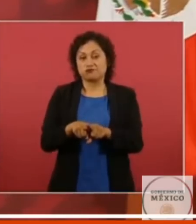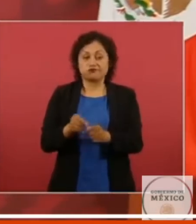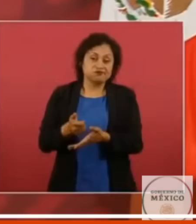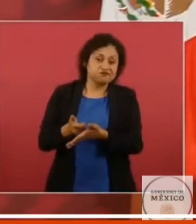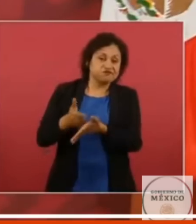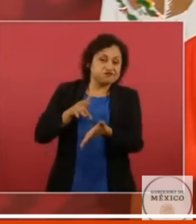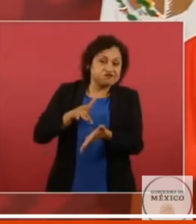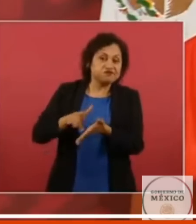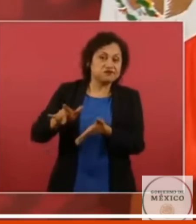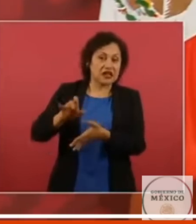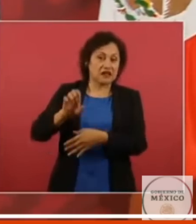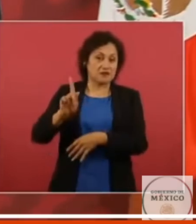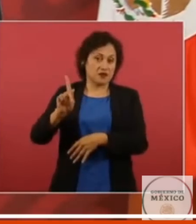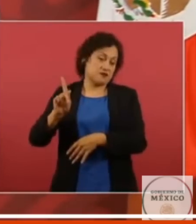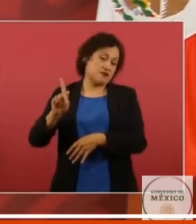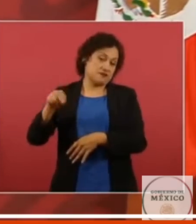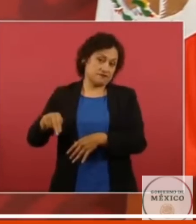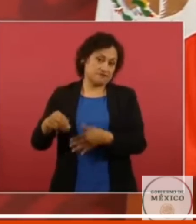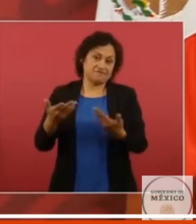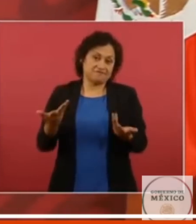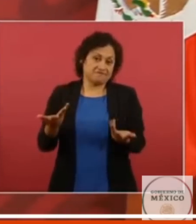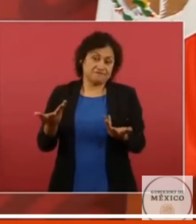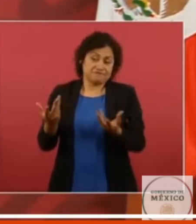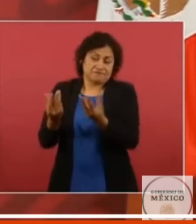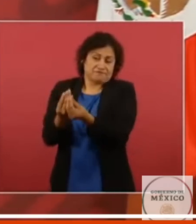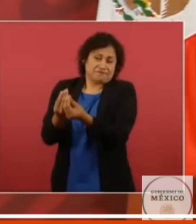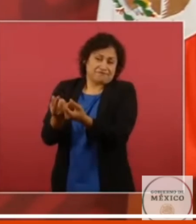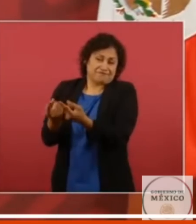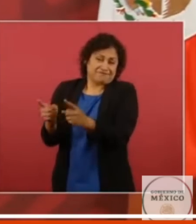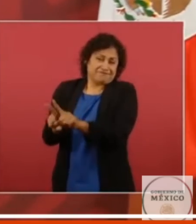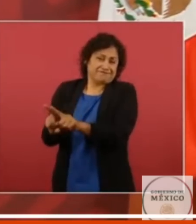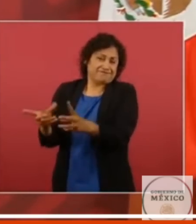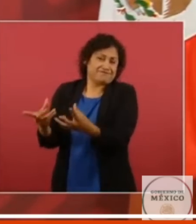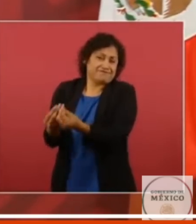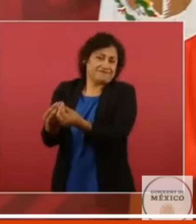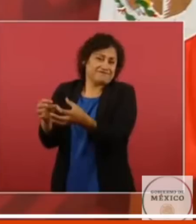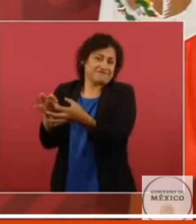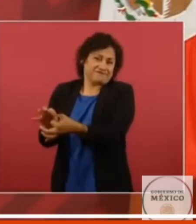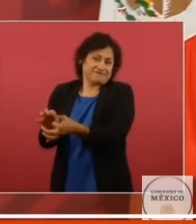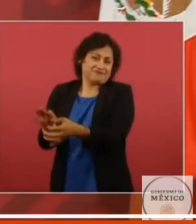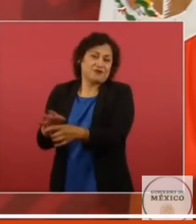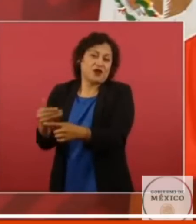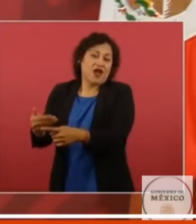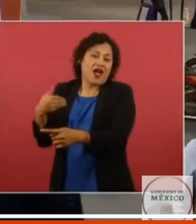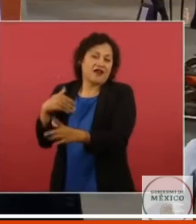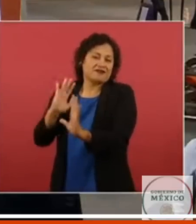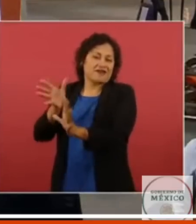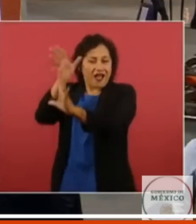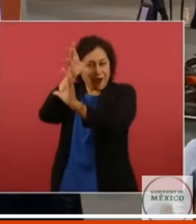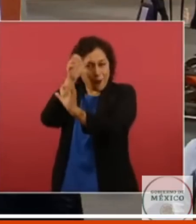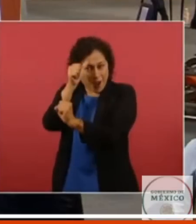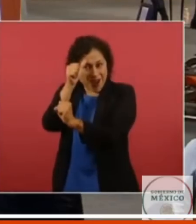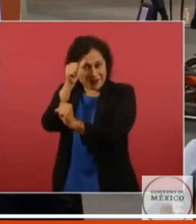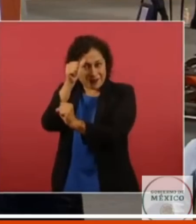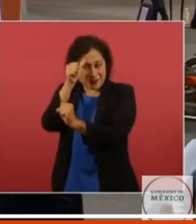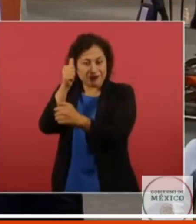se entiende perfectamente con Peña porque pues ya había un acuerdo, le